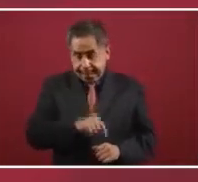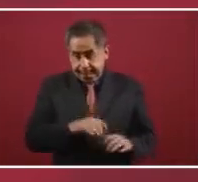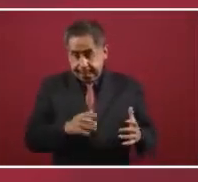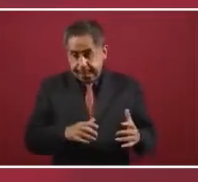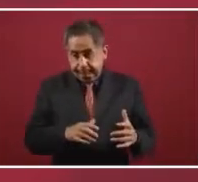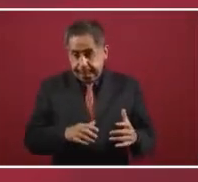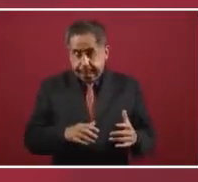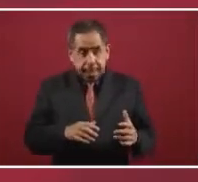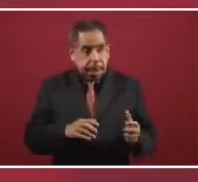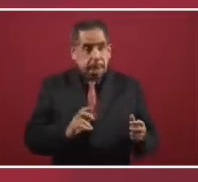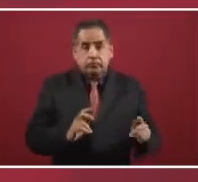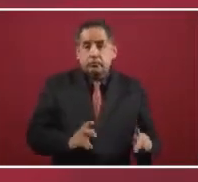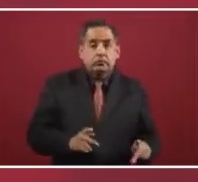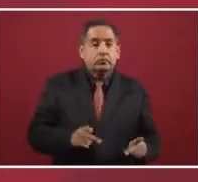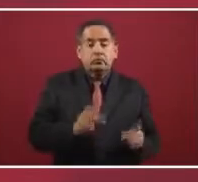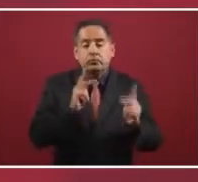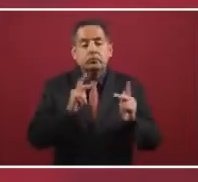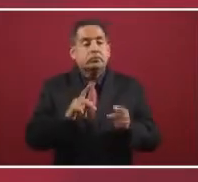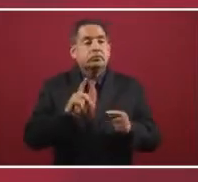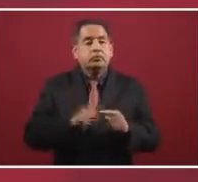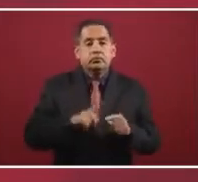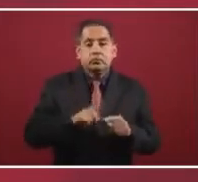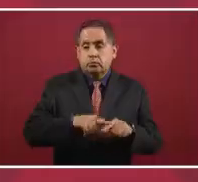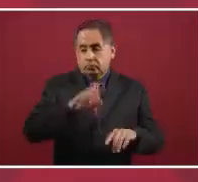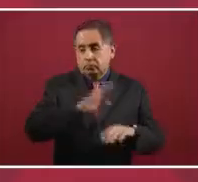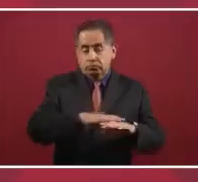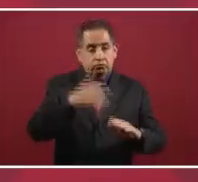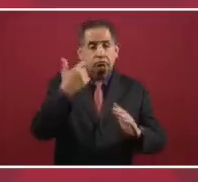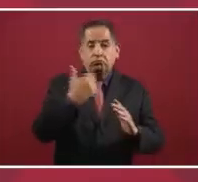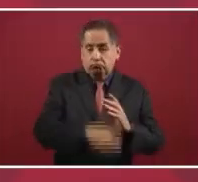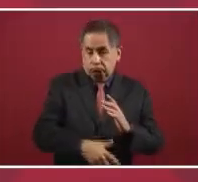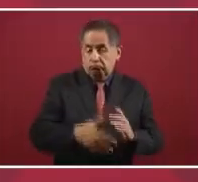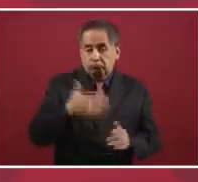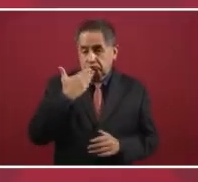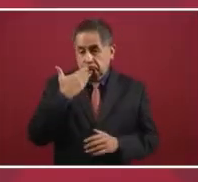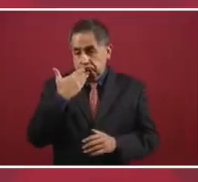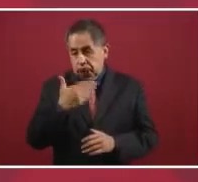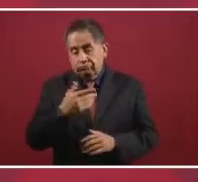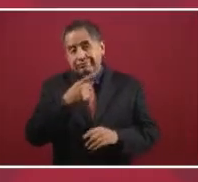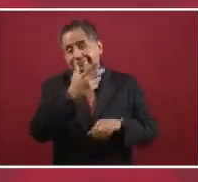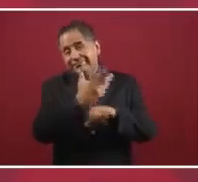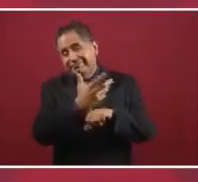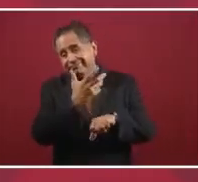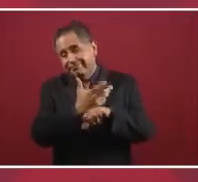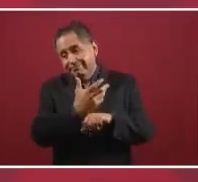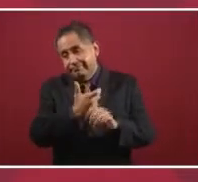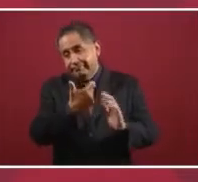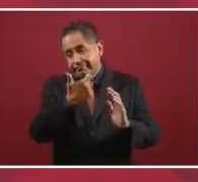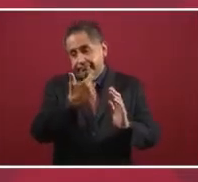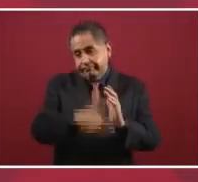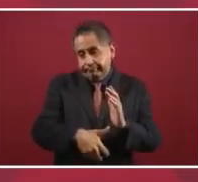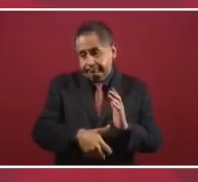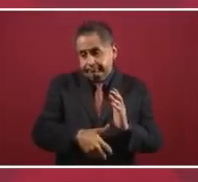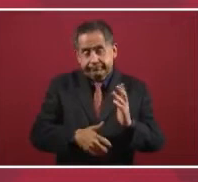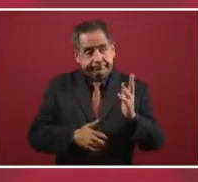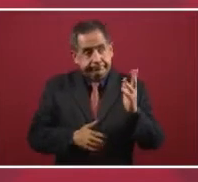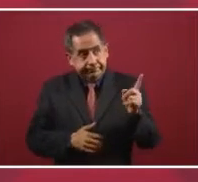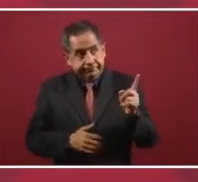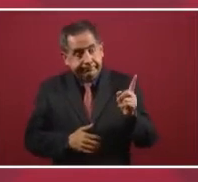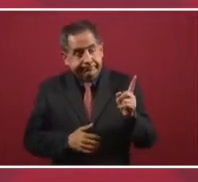se está vendiendo a muy bajo precio en Estados Unidos.